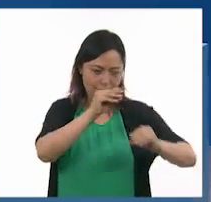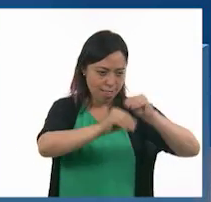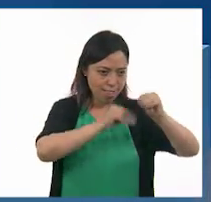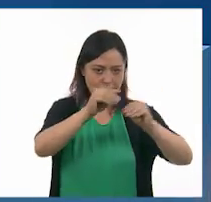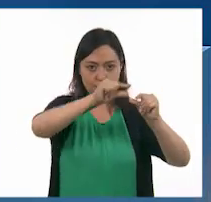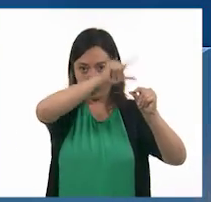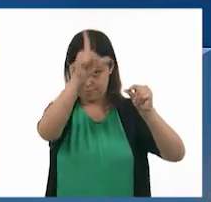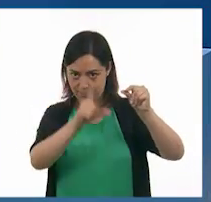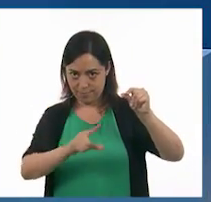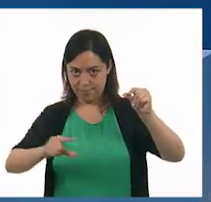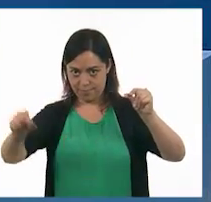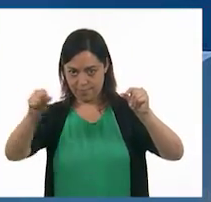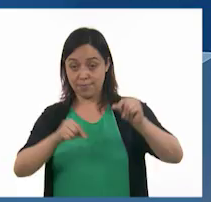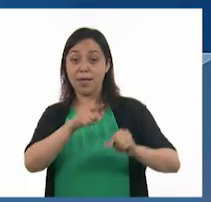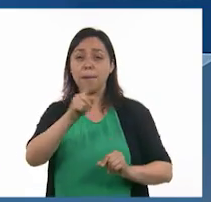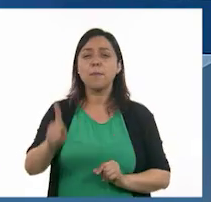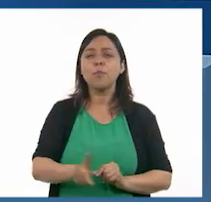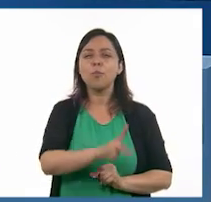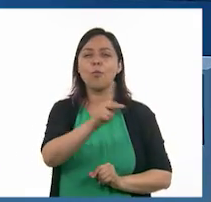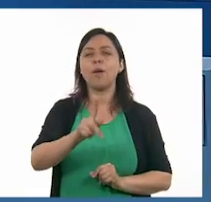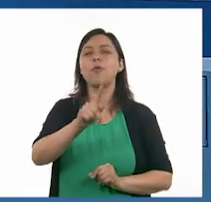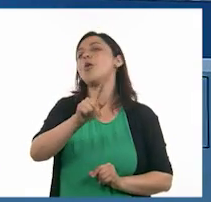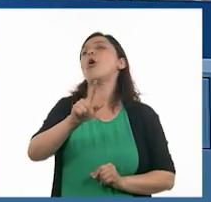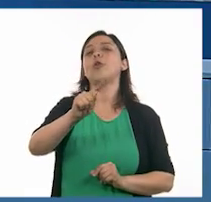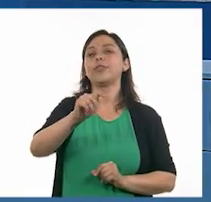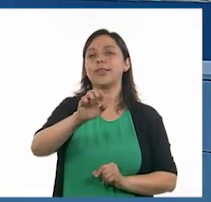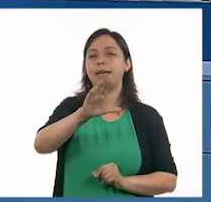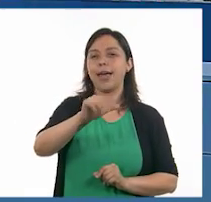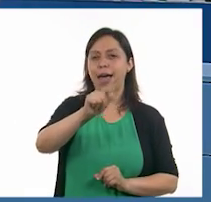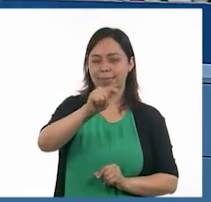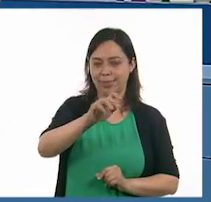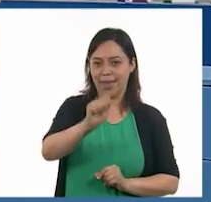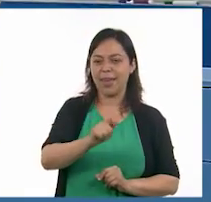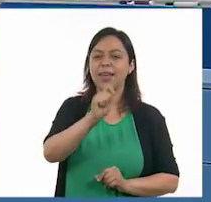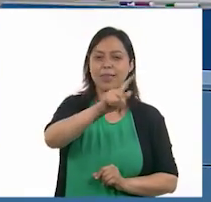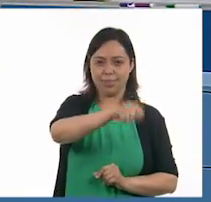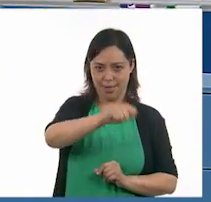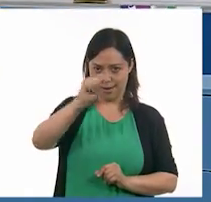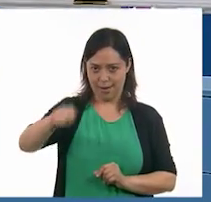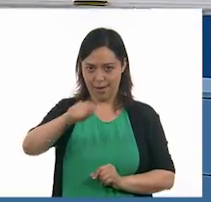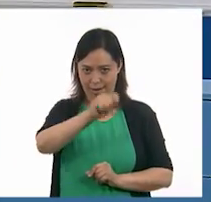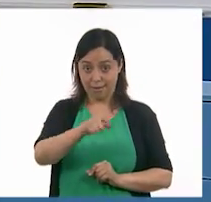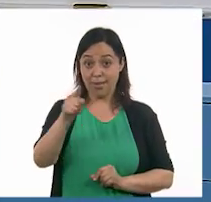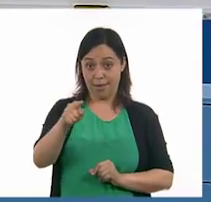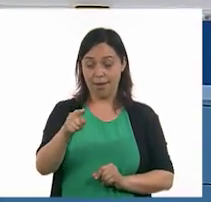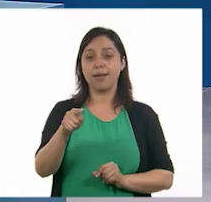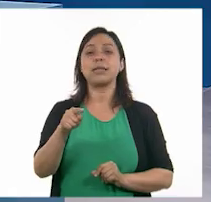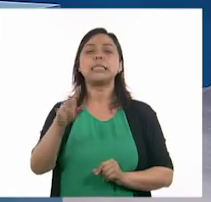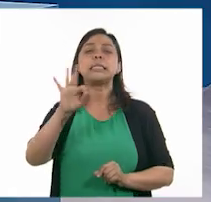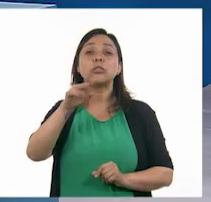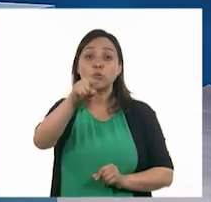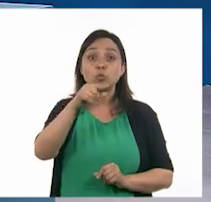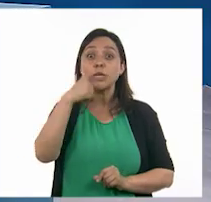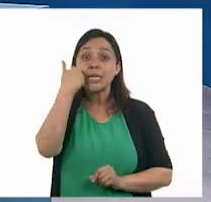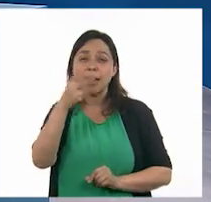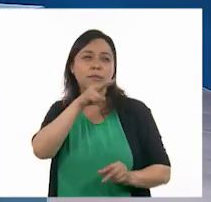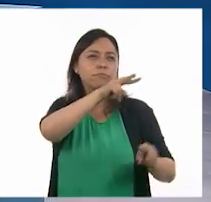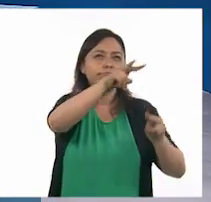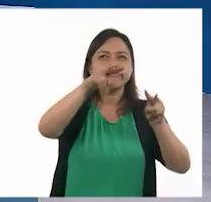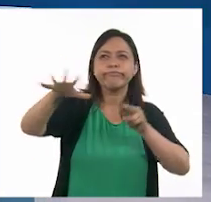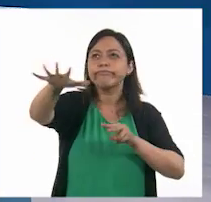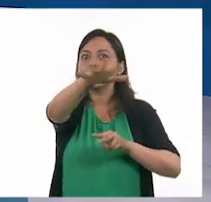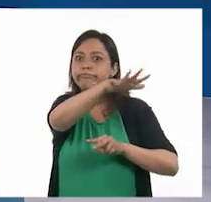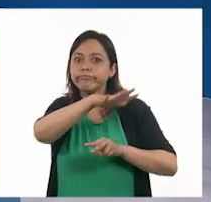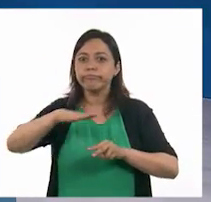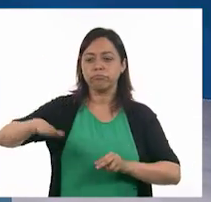país. Su pueblo mágico de Tecate es el famoso. Si los paisajes son lo suyo, ir por carretera en La